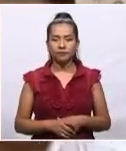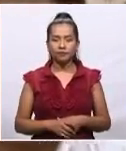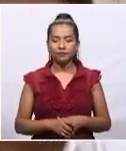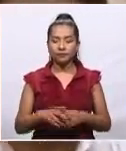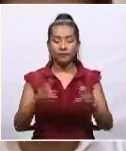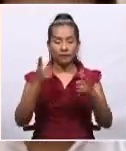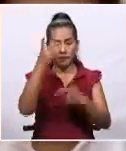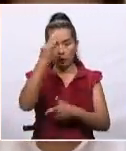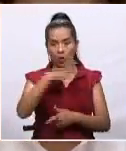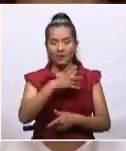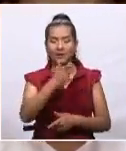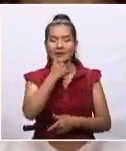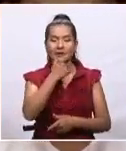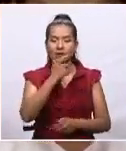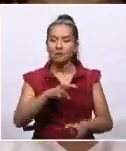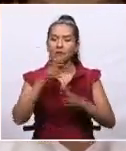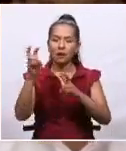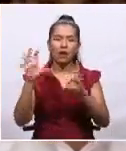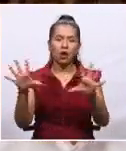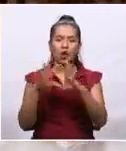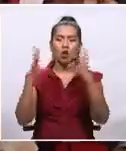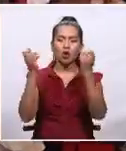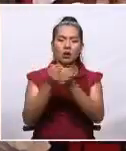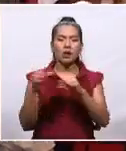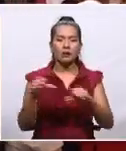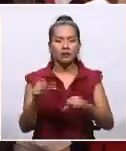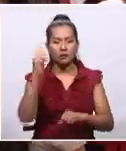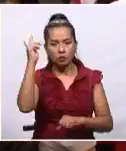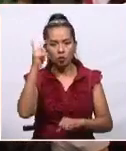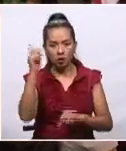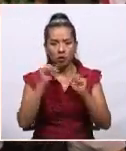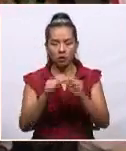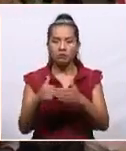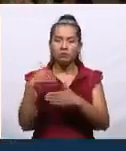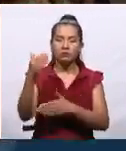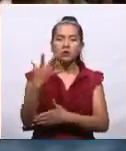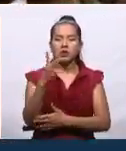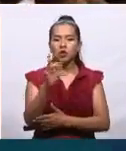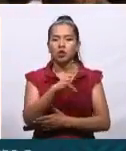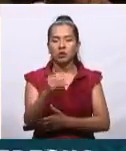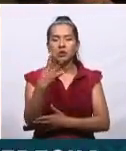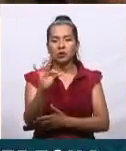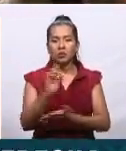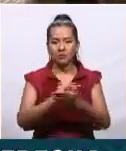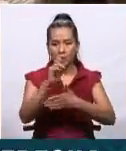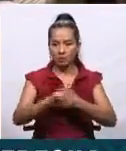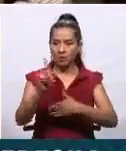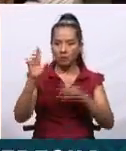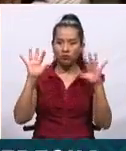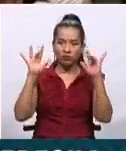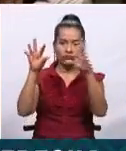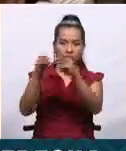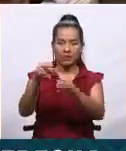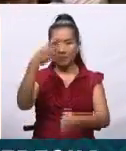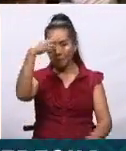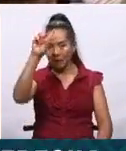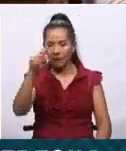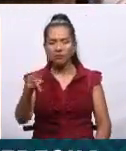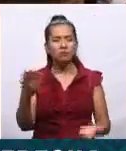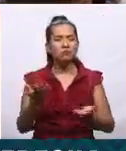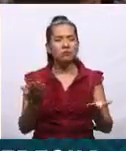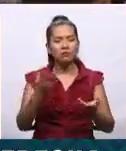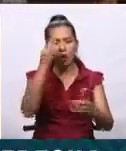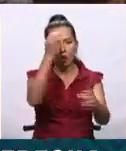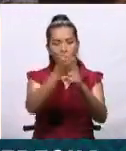El viaje de Fernando Camacho al Congreso de Acción Política Conservadora el próximo 18 y 19 de noviembre en México simplemente tiene el objetivo de